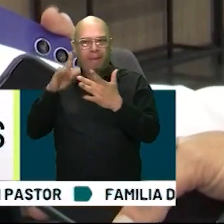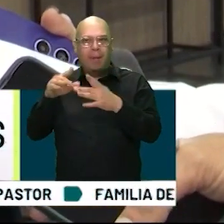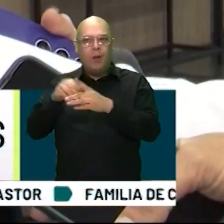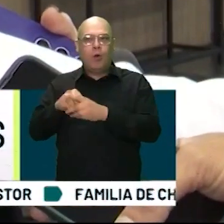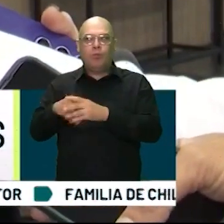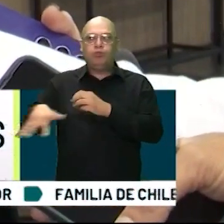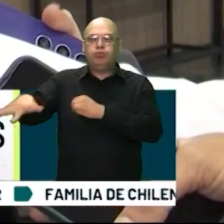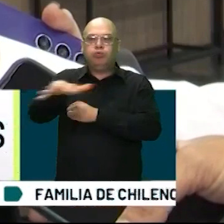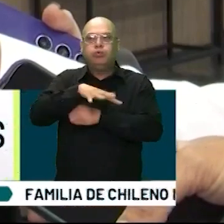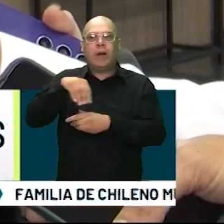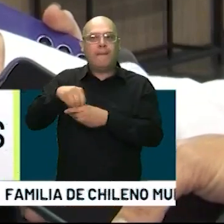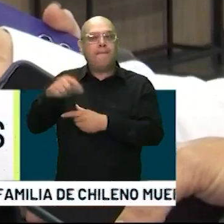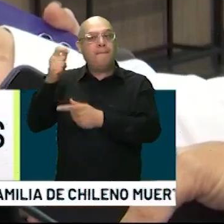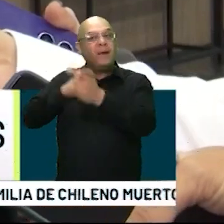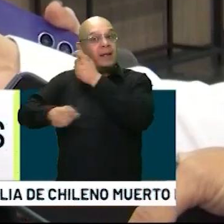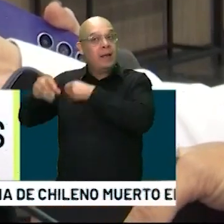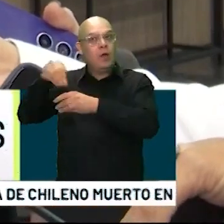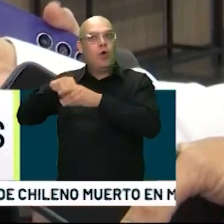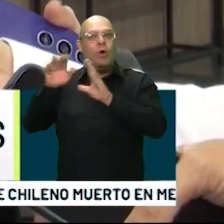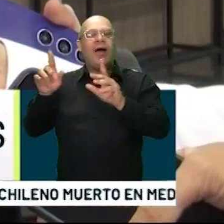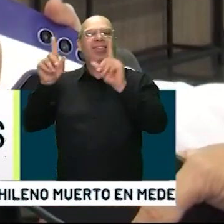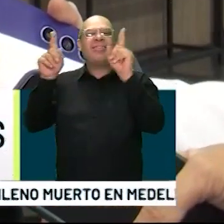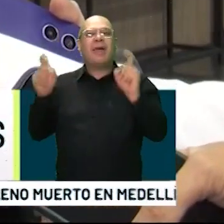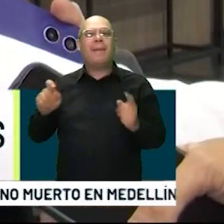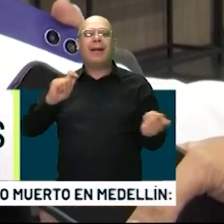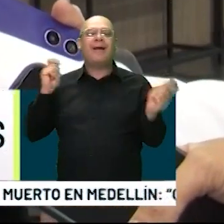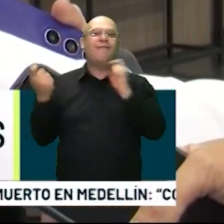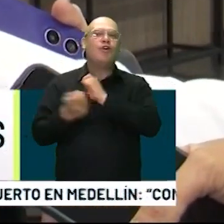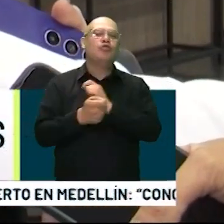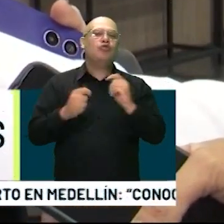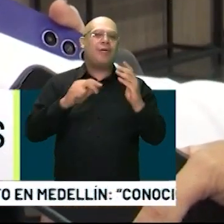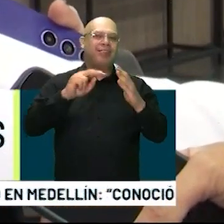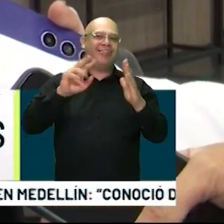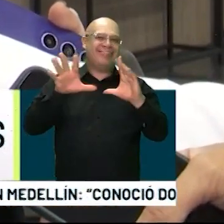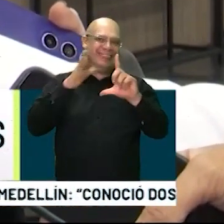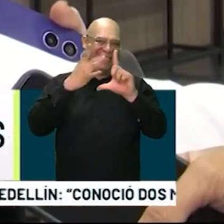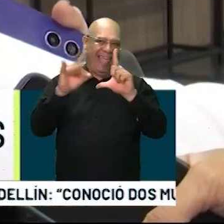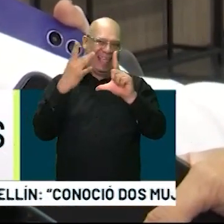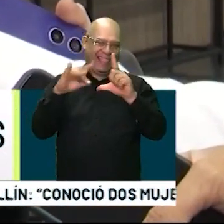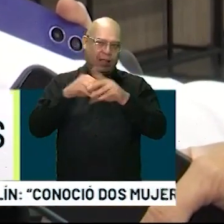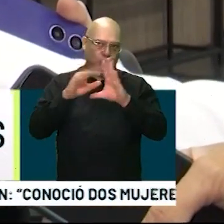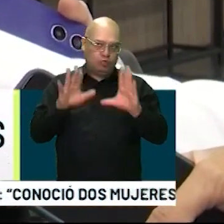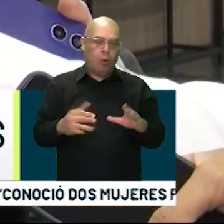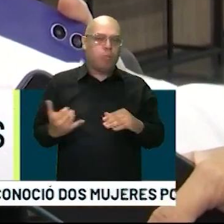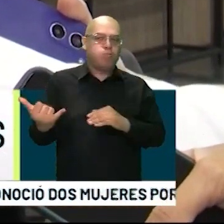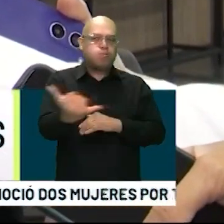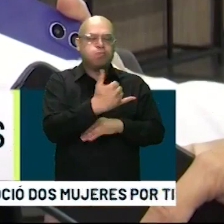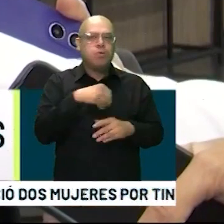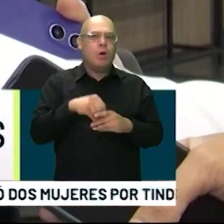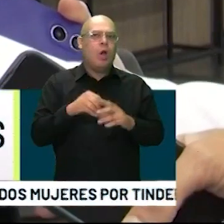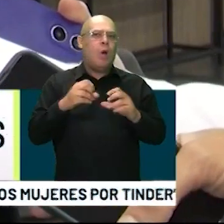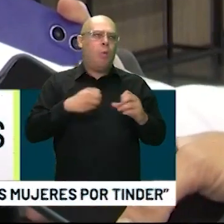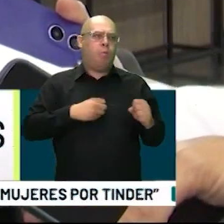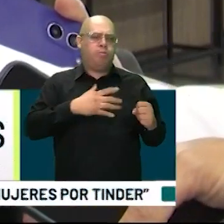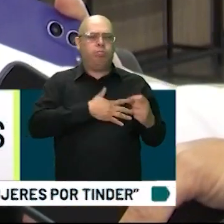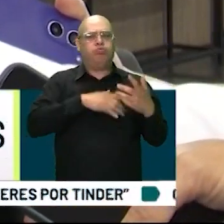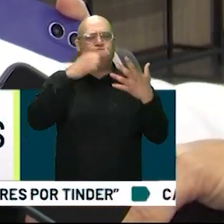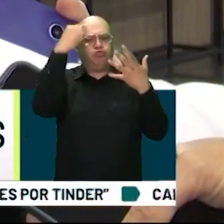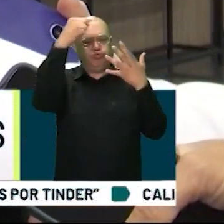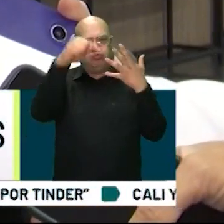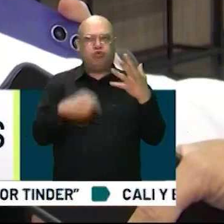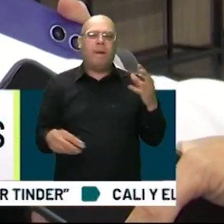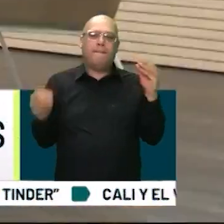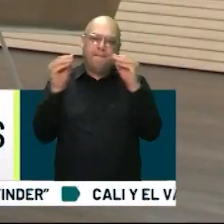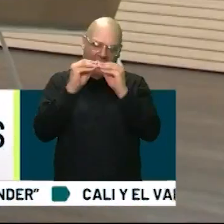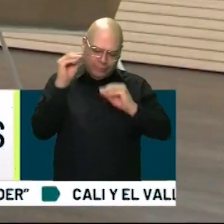mercados o con el tema de transformación digital Pero de igual manera encontramos un gran universo y oportunidades para desarrollar este